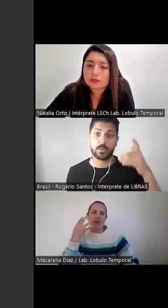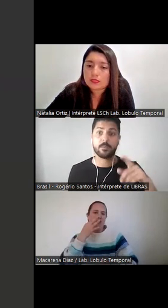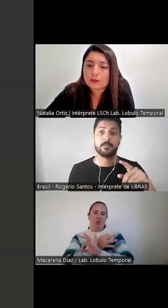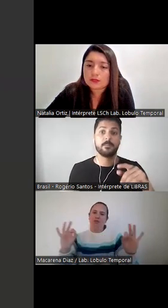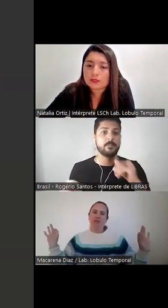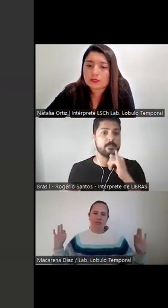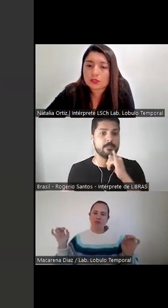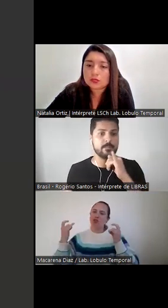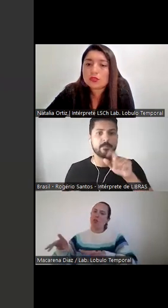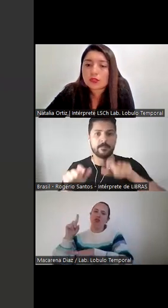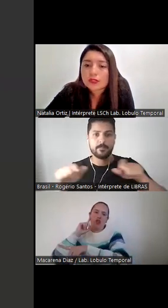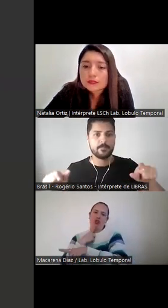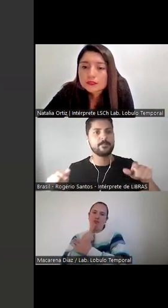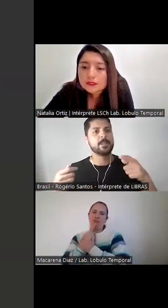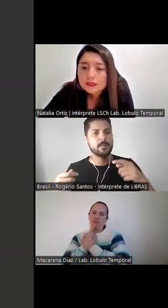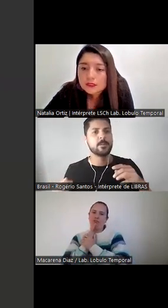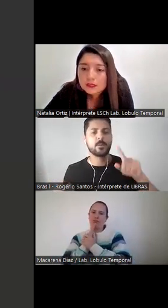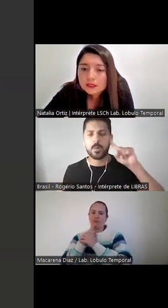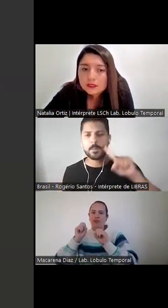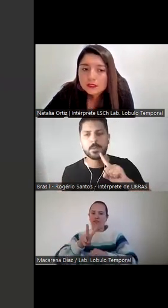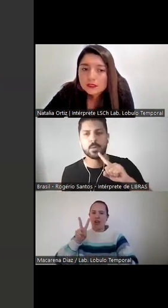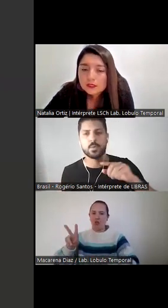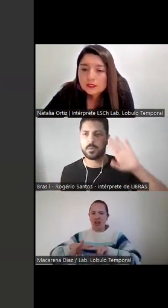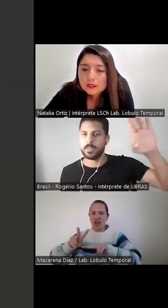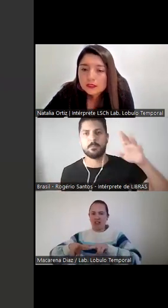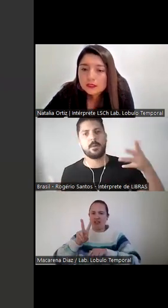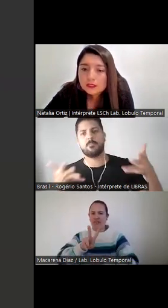vernáculo visual son las personas sordas.